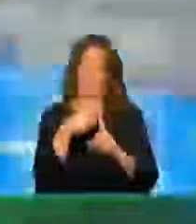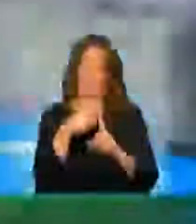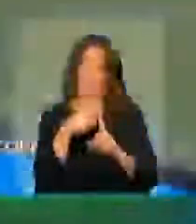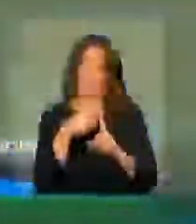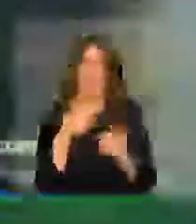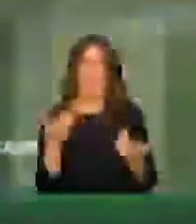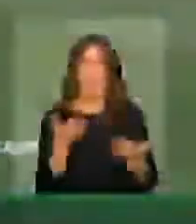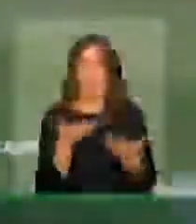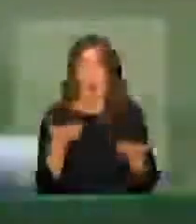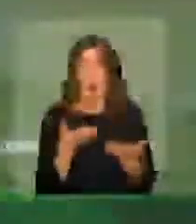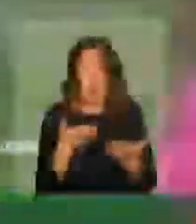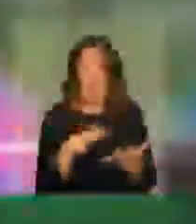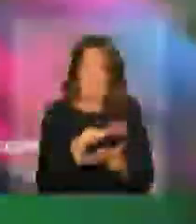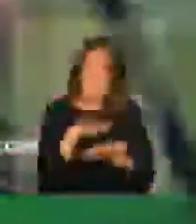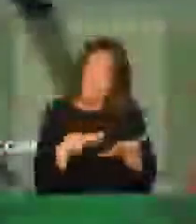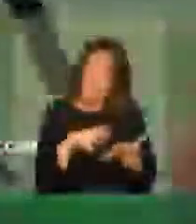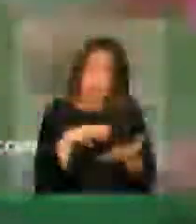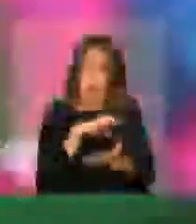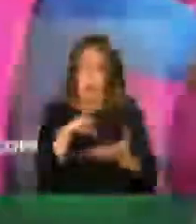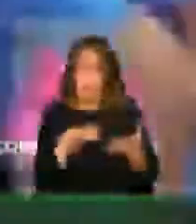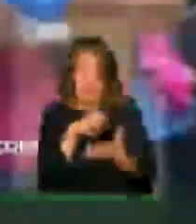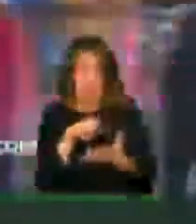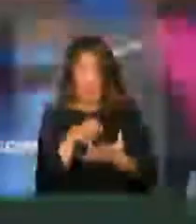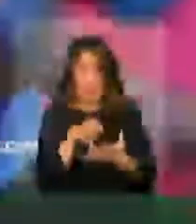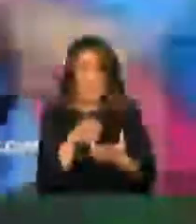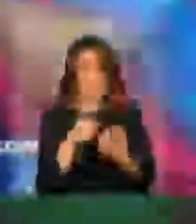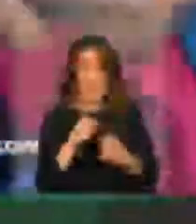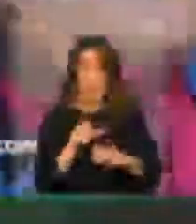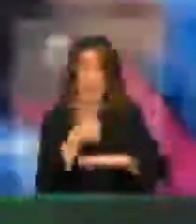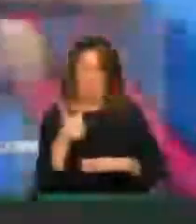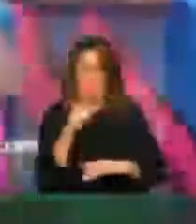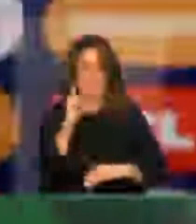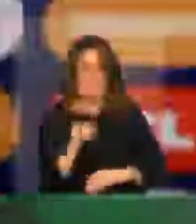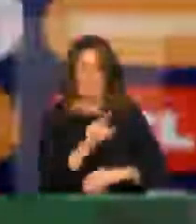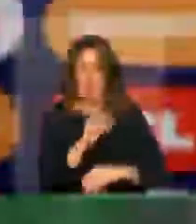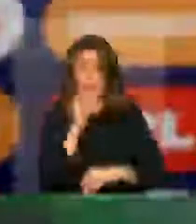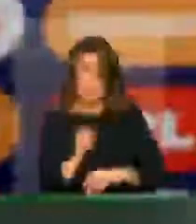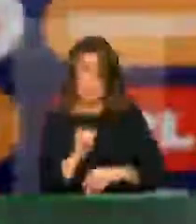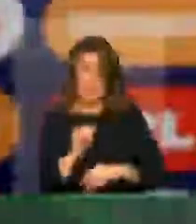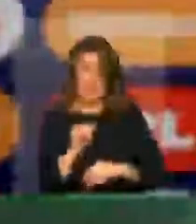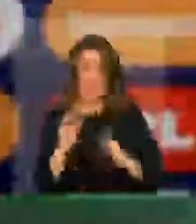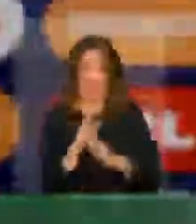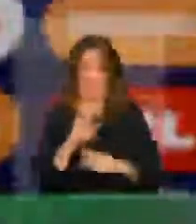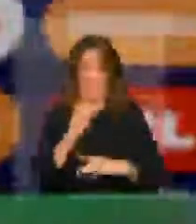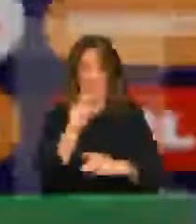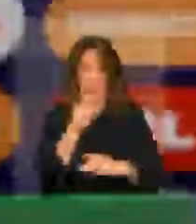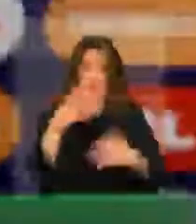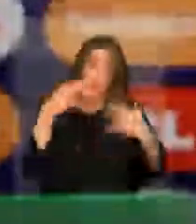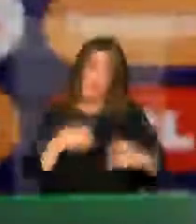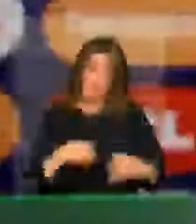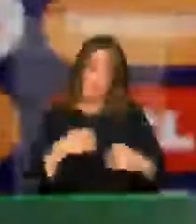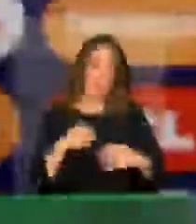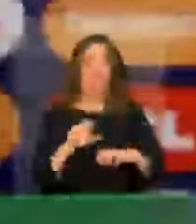Nosotros ahora estamos en una situación complicada porque tenemos que ganar sí o sí a Bolivia para, vamos a decir, cumplir con todas las expectativas,